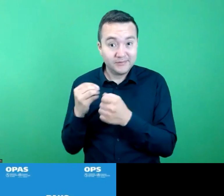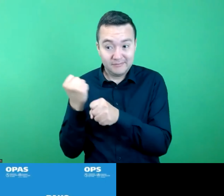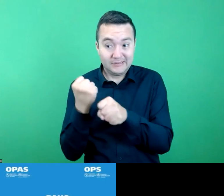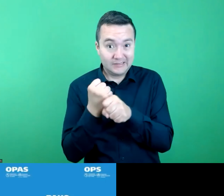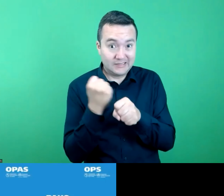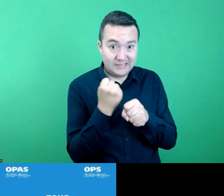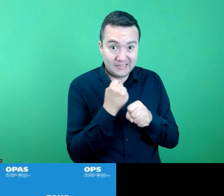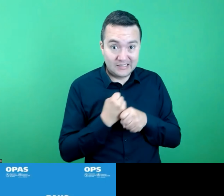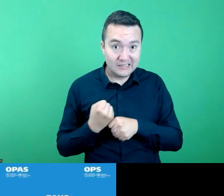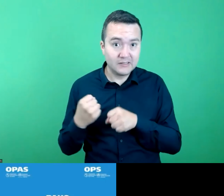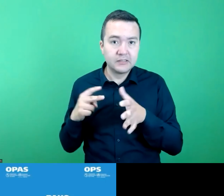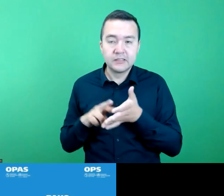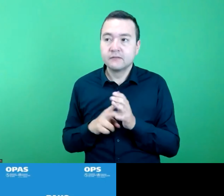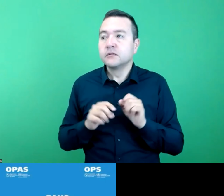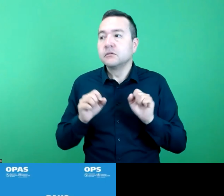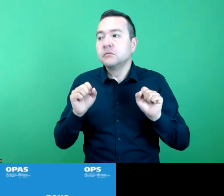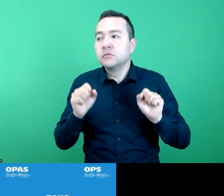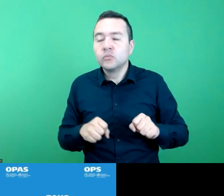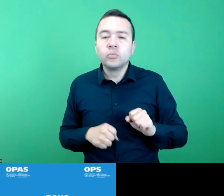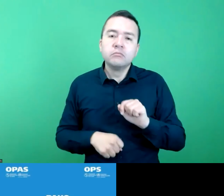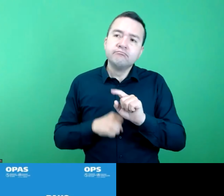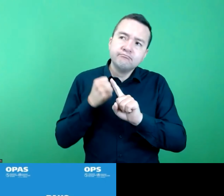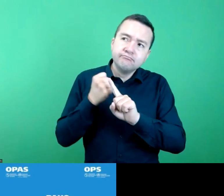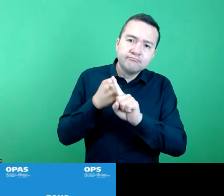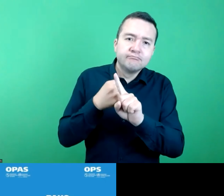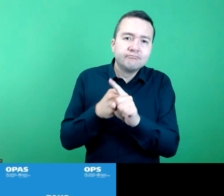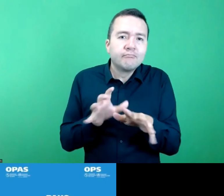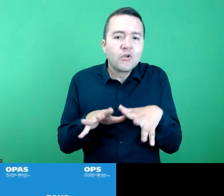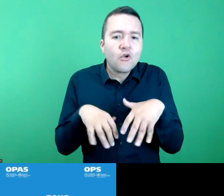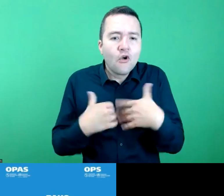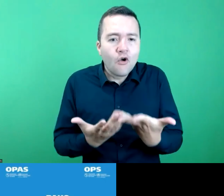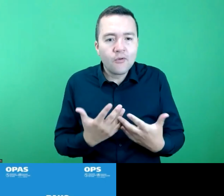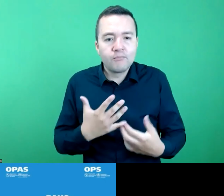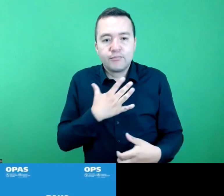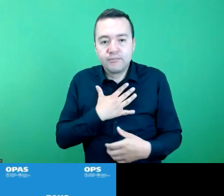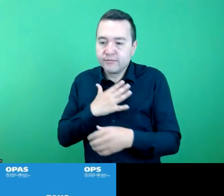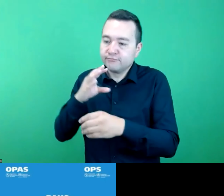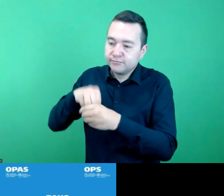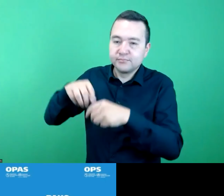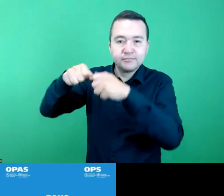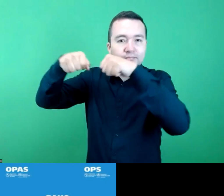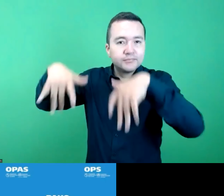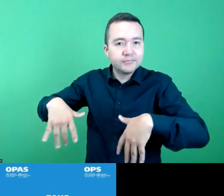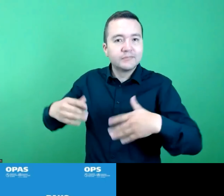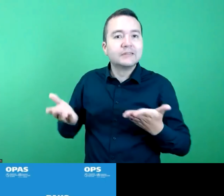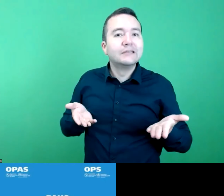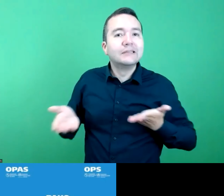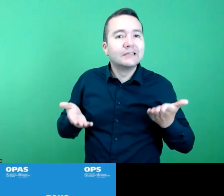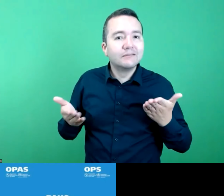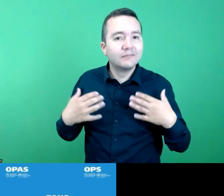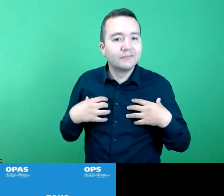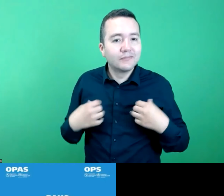de influencia en la producción de los servicios de salud. Es nuestra